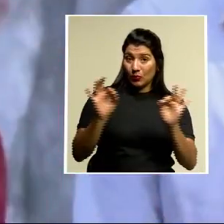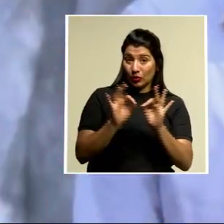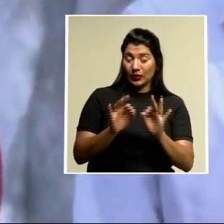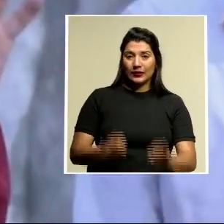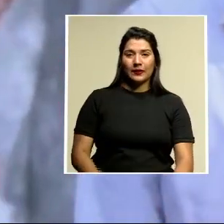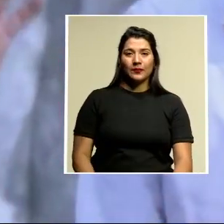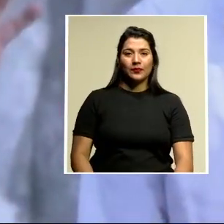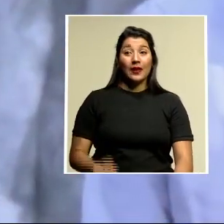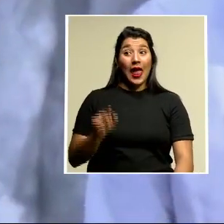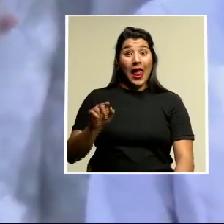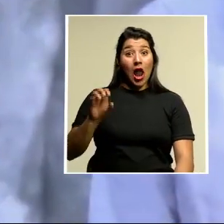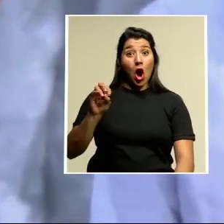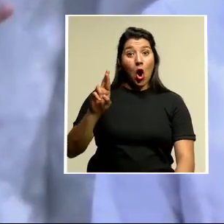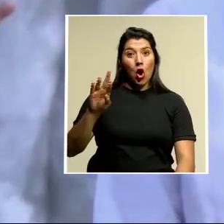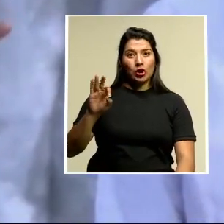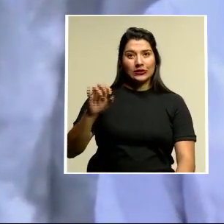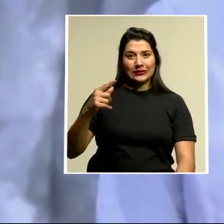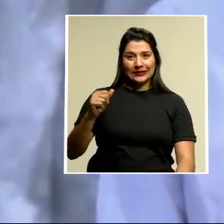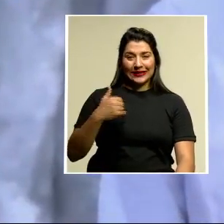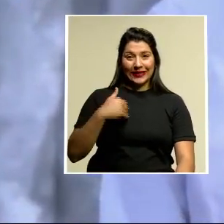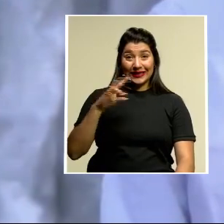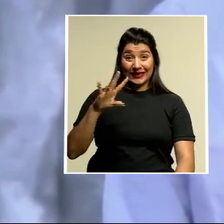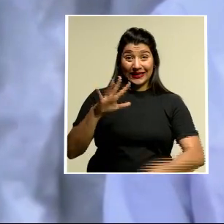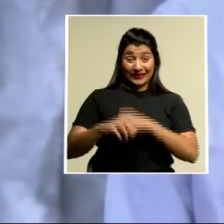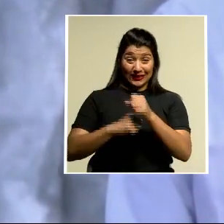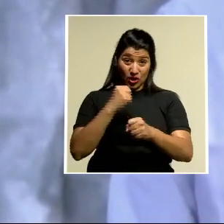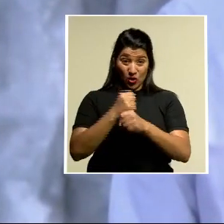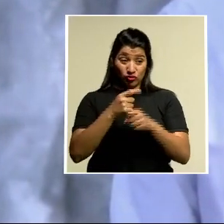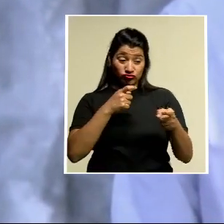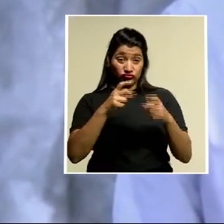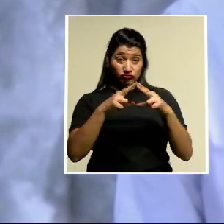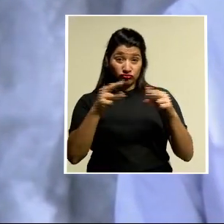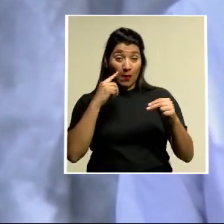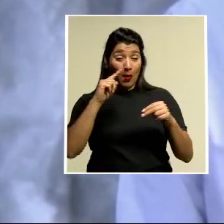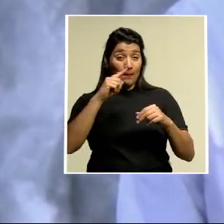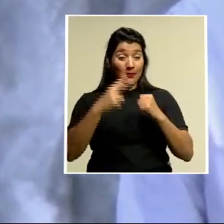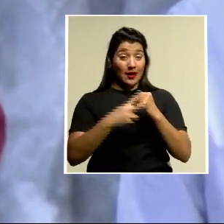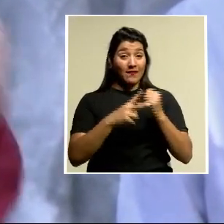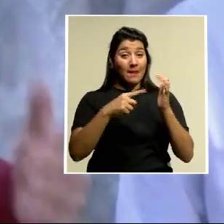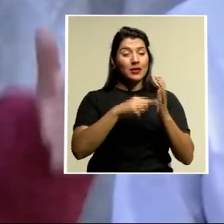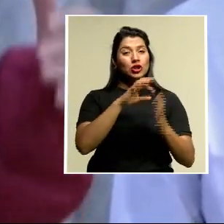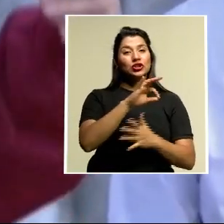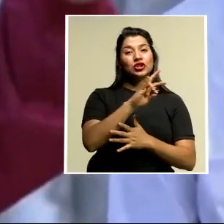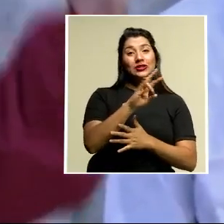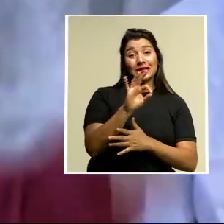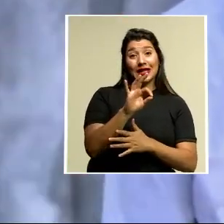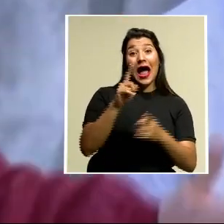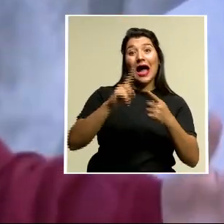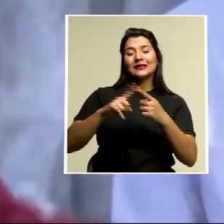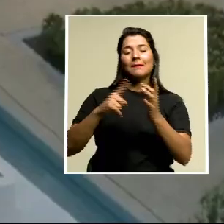las 8:30 de la noche. Por 13, Costa Rica Televisión.